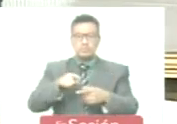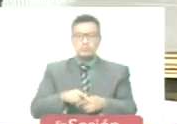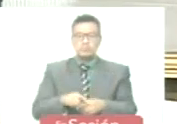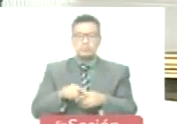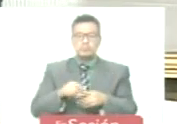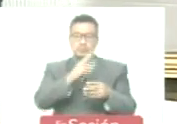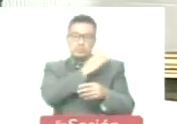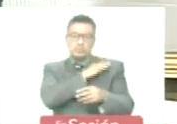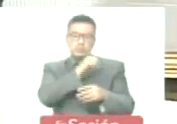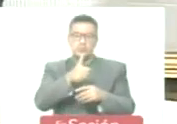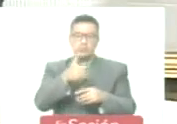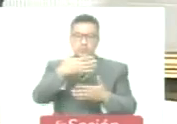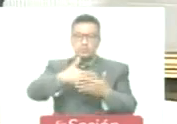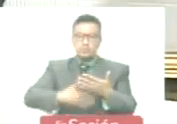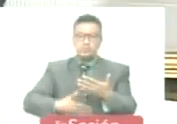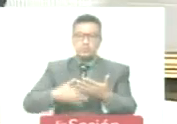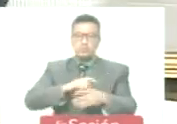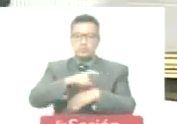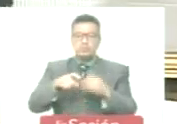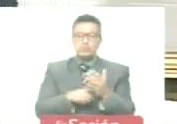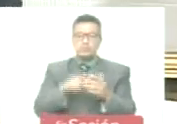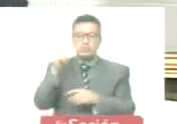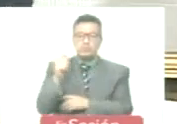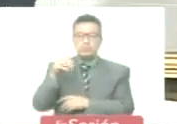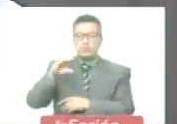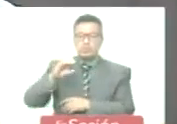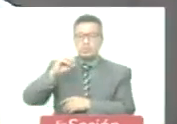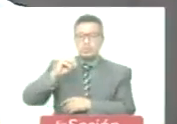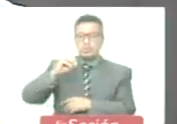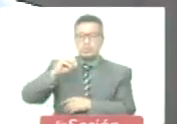Junta Directiva y ante la plenaria. Diputado Campos de Surún.